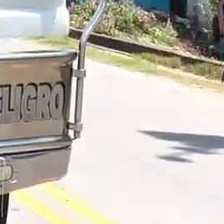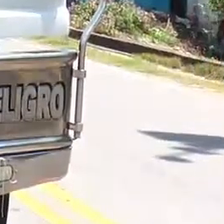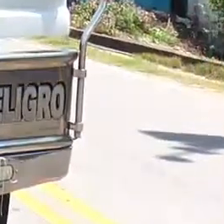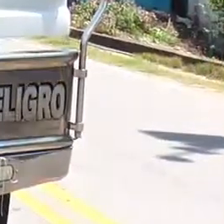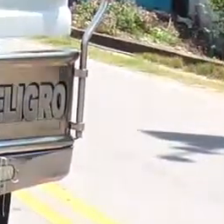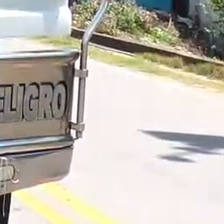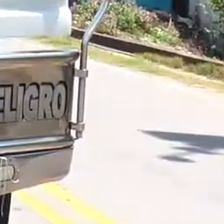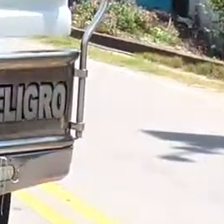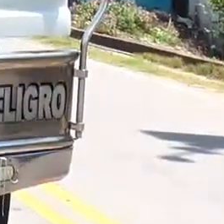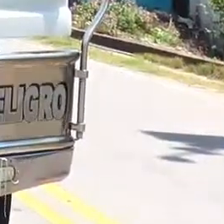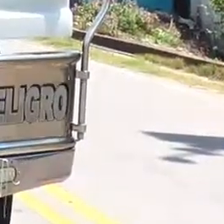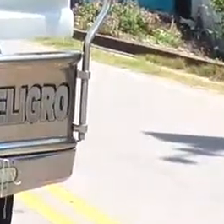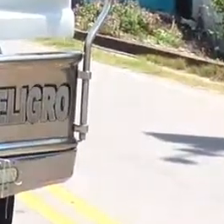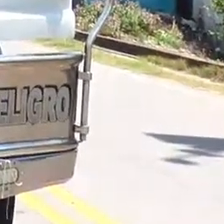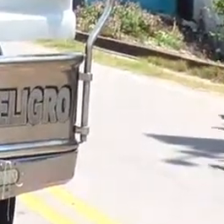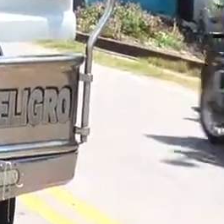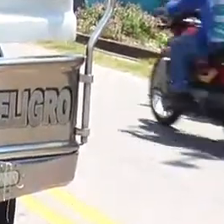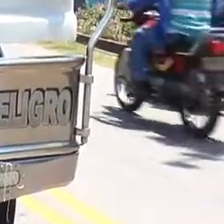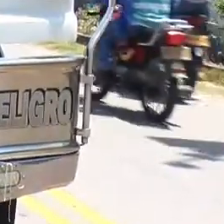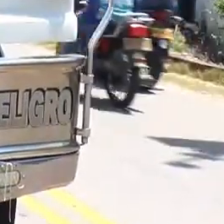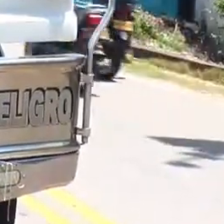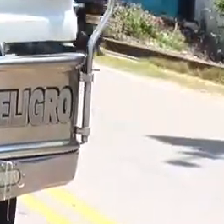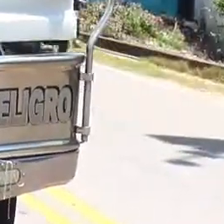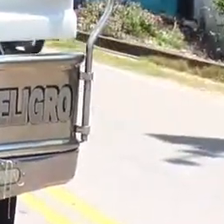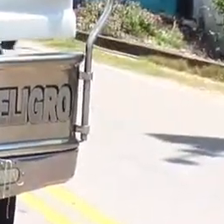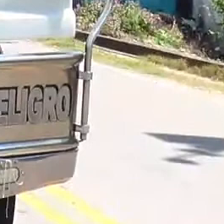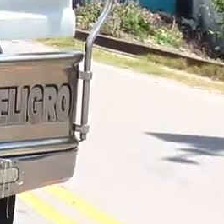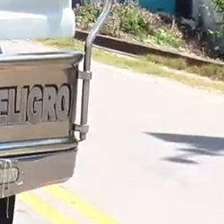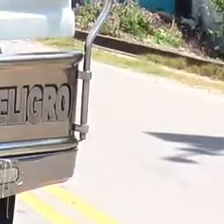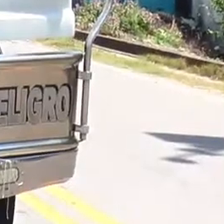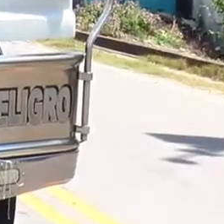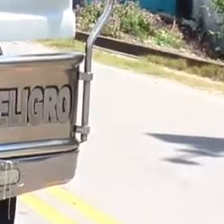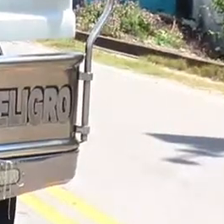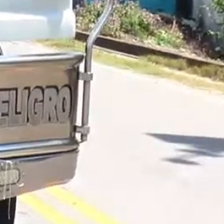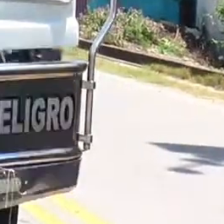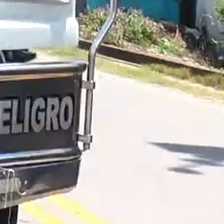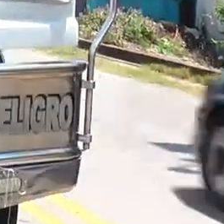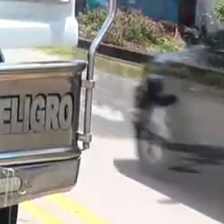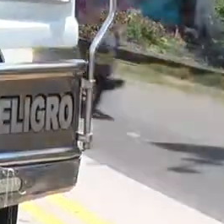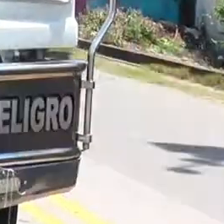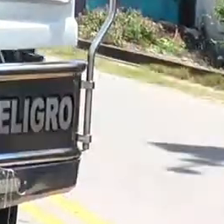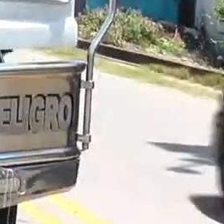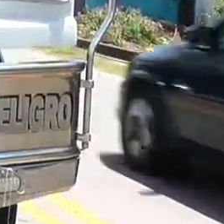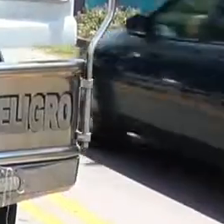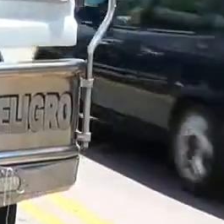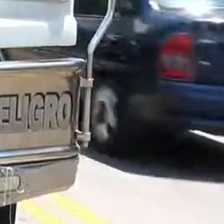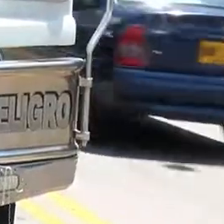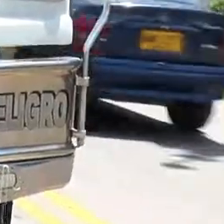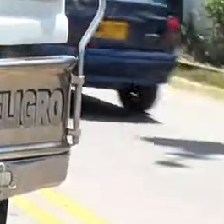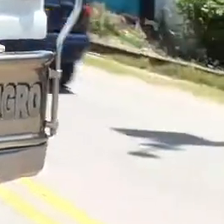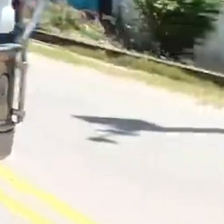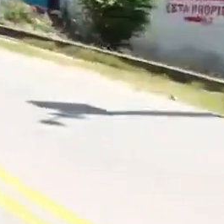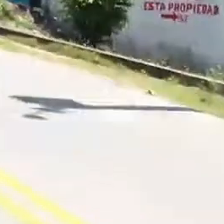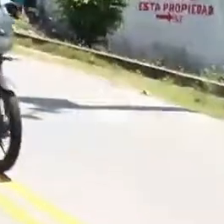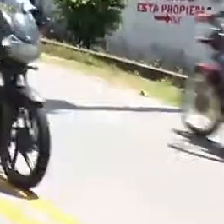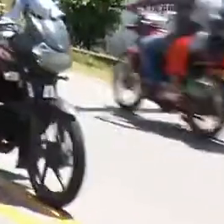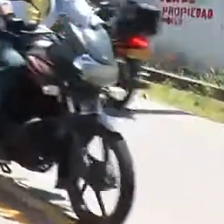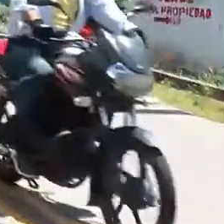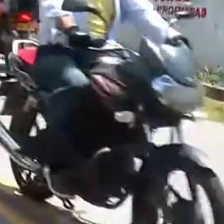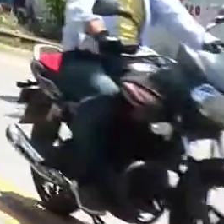el sector de El Retén, la vía hacia el corregimiento El Centro, en este cruce específico en el que se